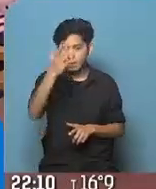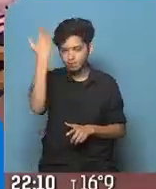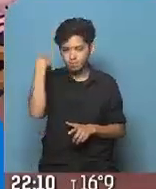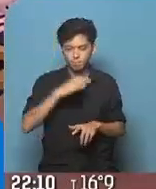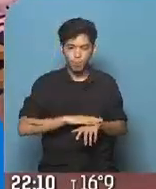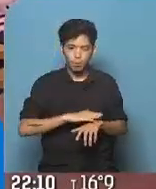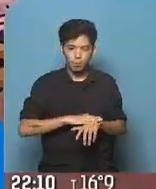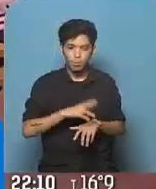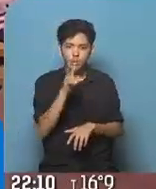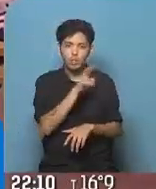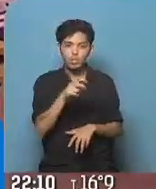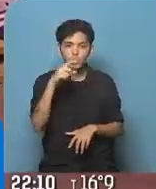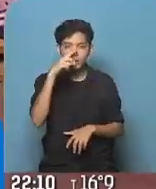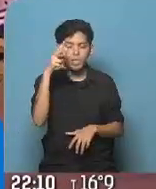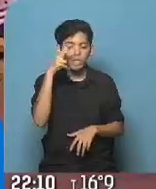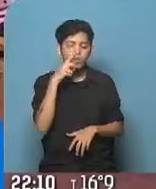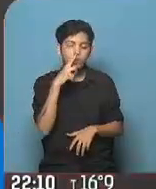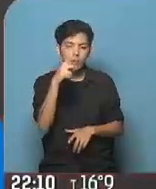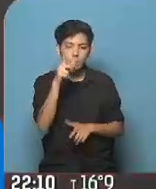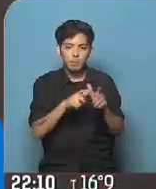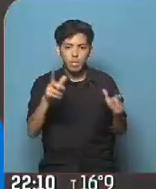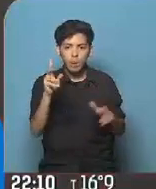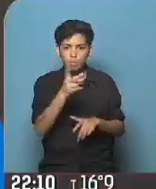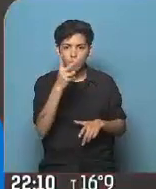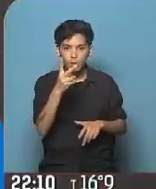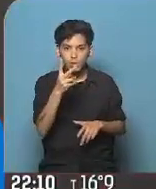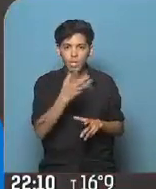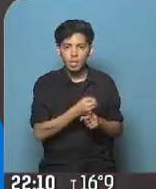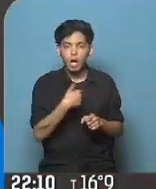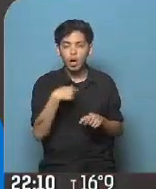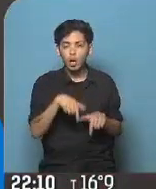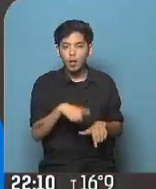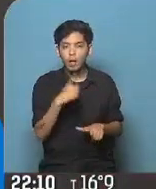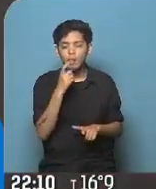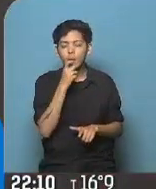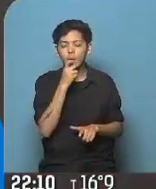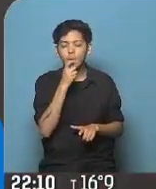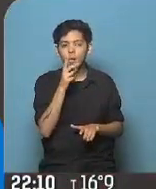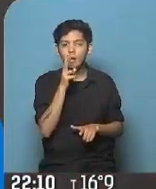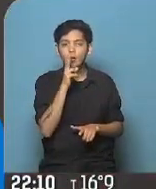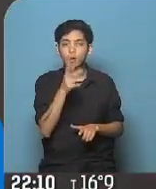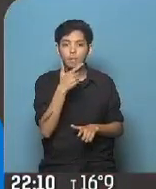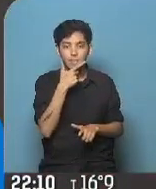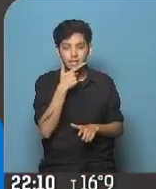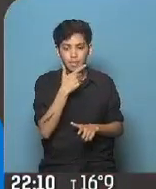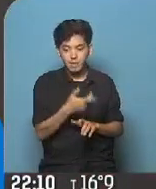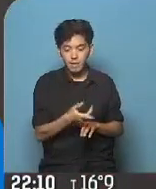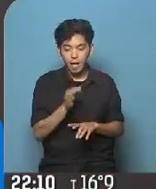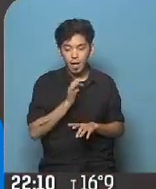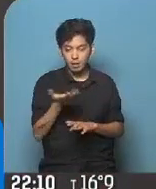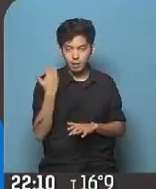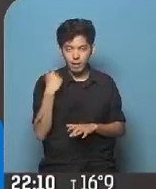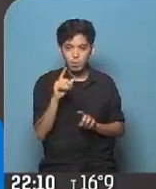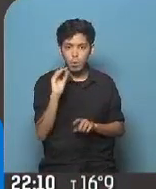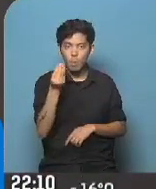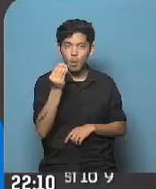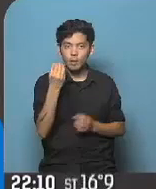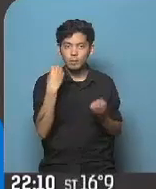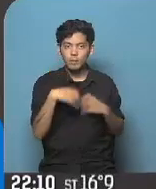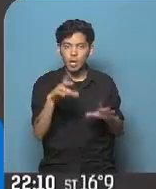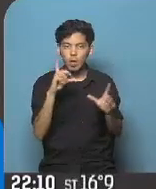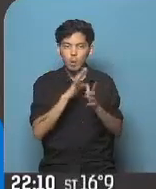causó 268.000 víctimas. El año pasado, 2017, ya Brasil empezaba a alcanzar